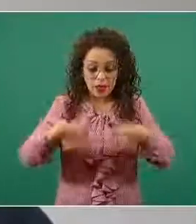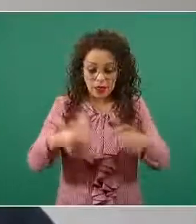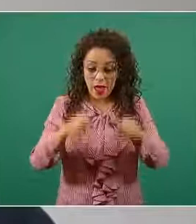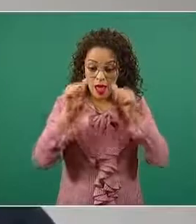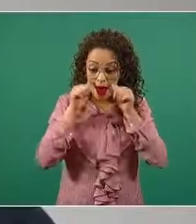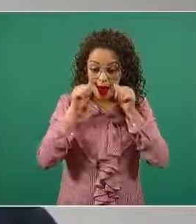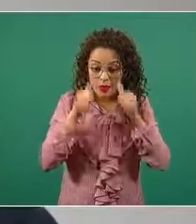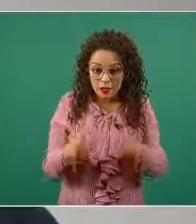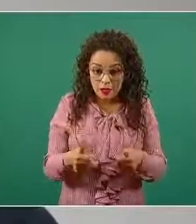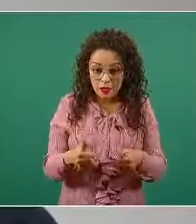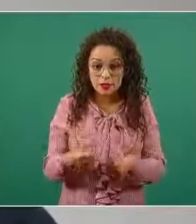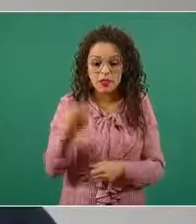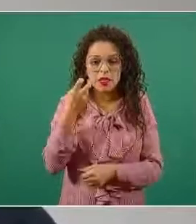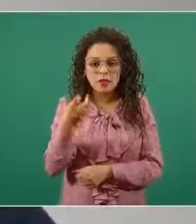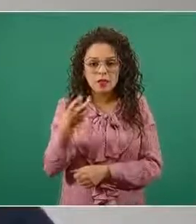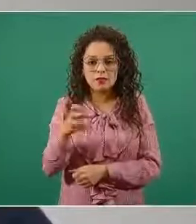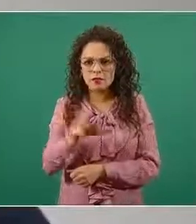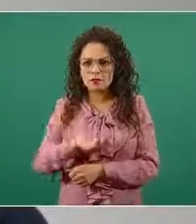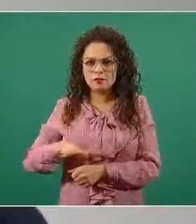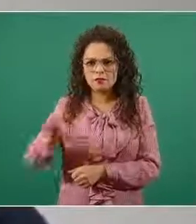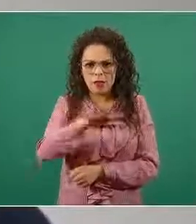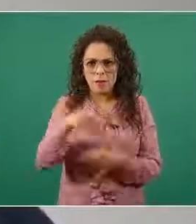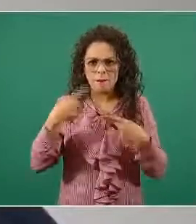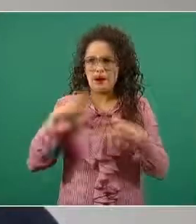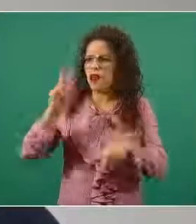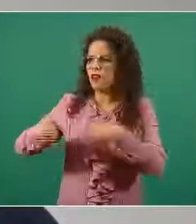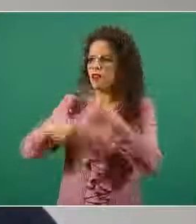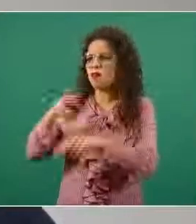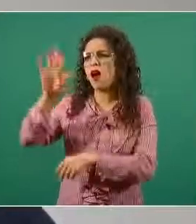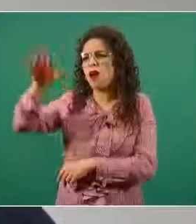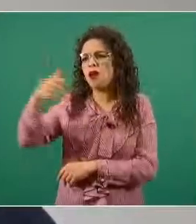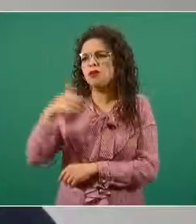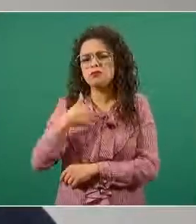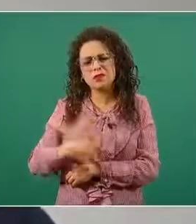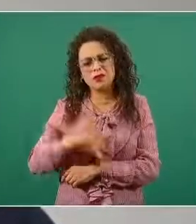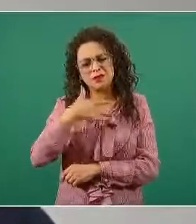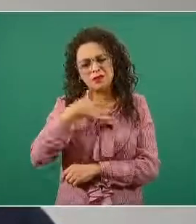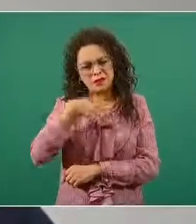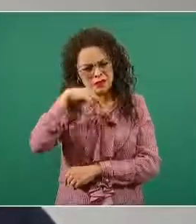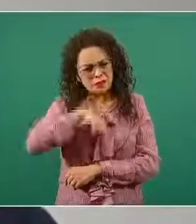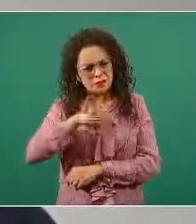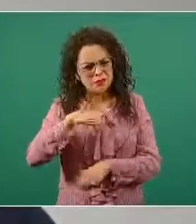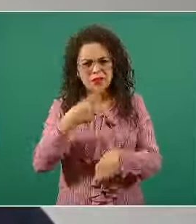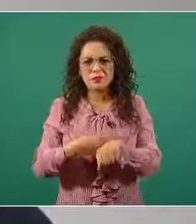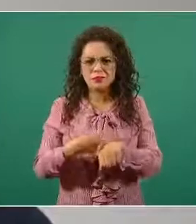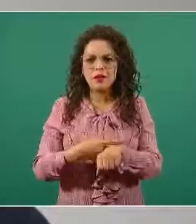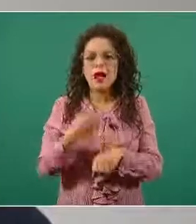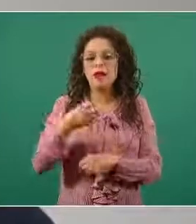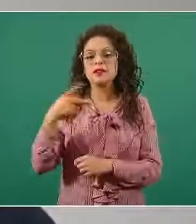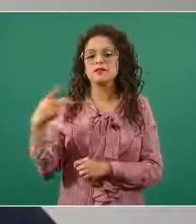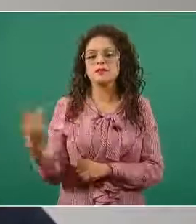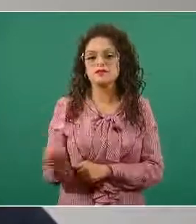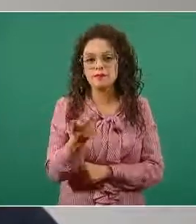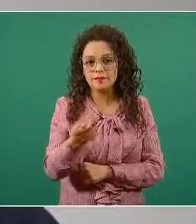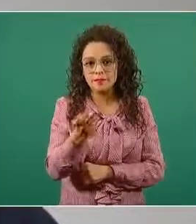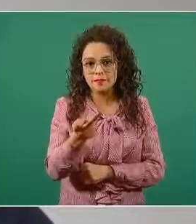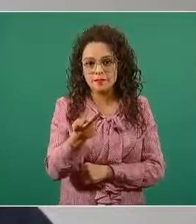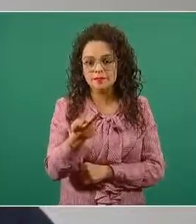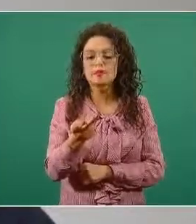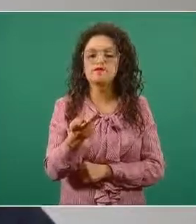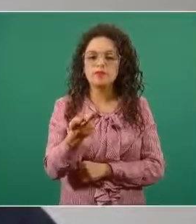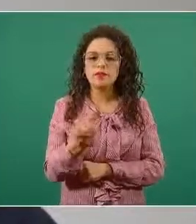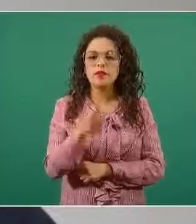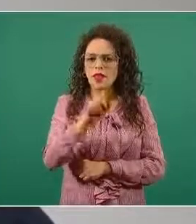demandar esta por asuntos de estar presentando signos y síntomas de enfermedad, hacen la pregunta de si en los